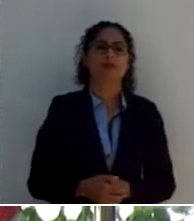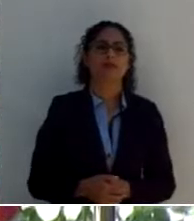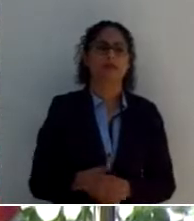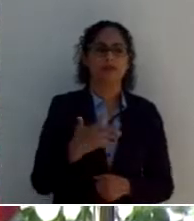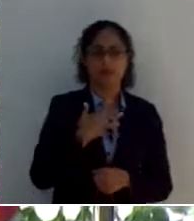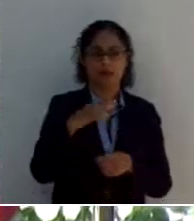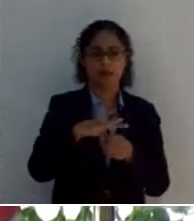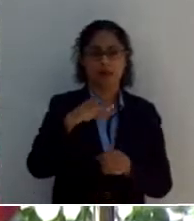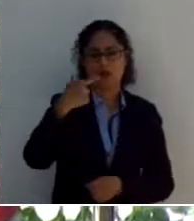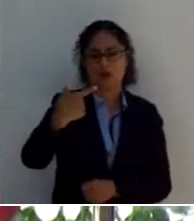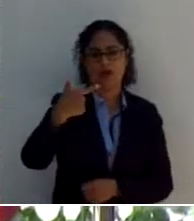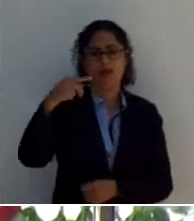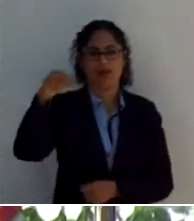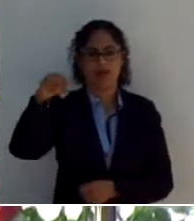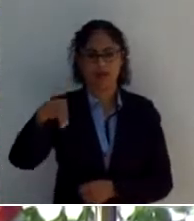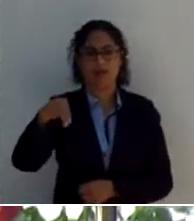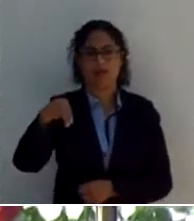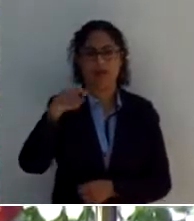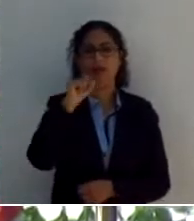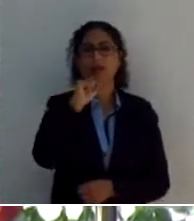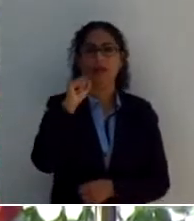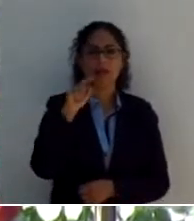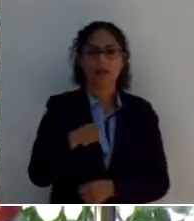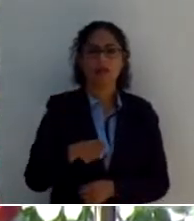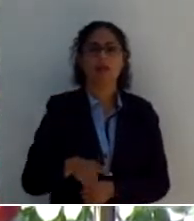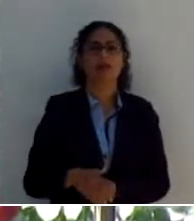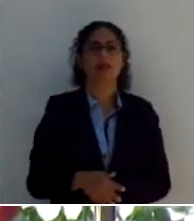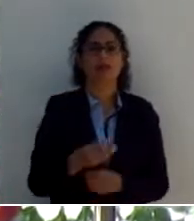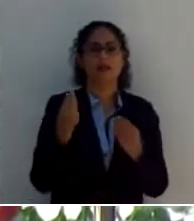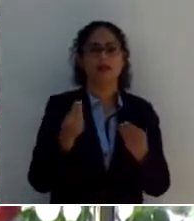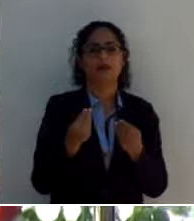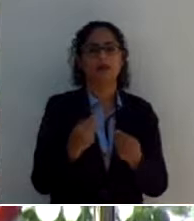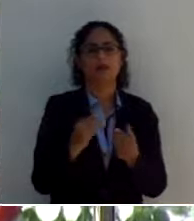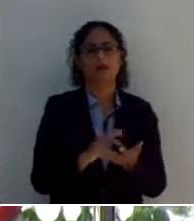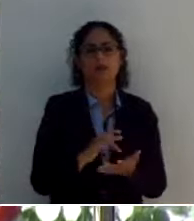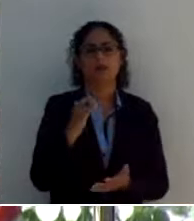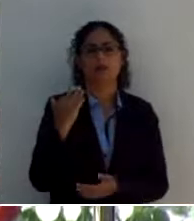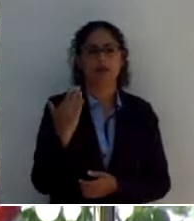comandante de la Guardia Nacional, general Murillo, muchas gracias,